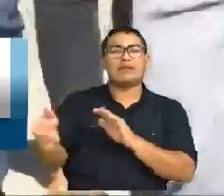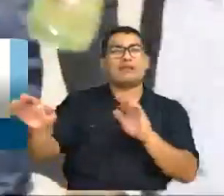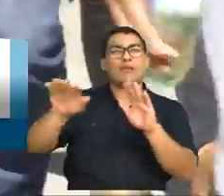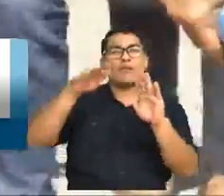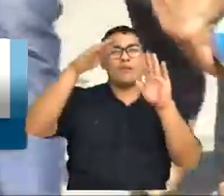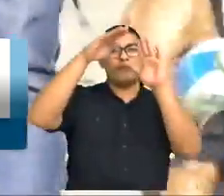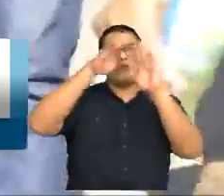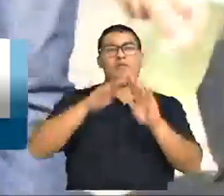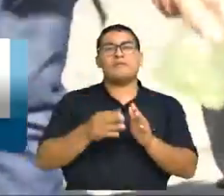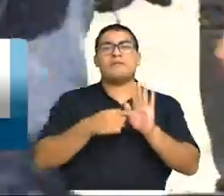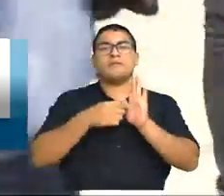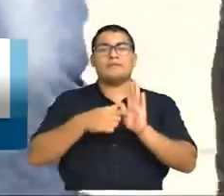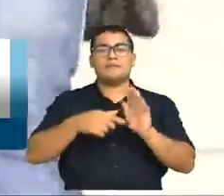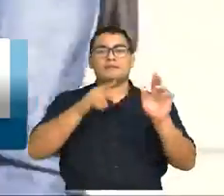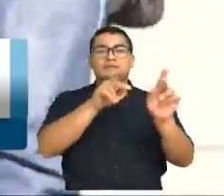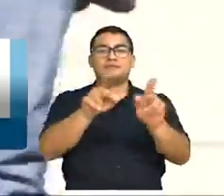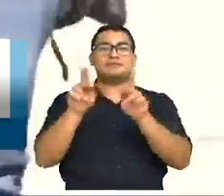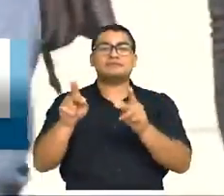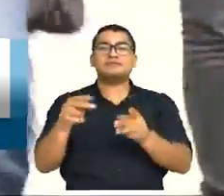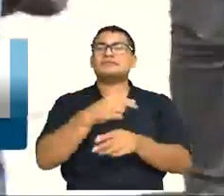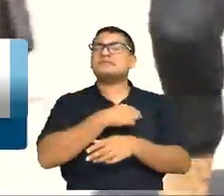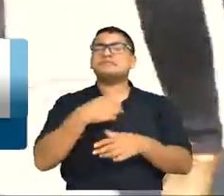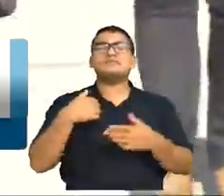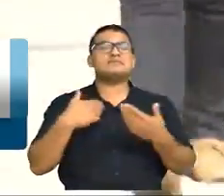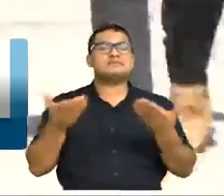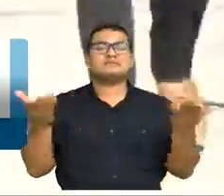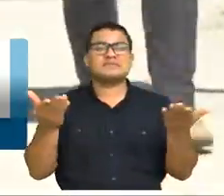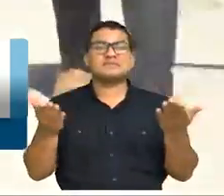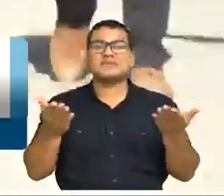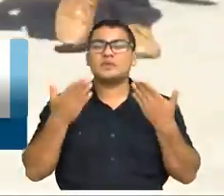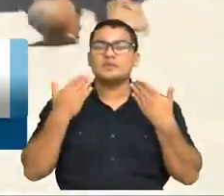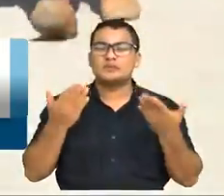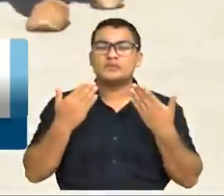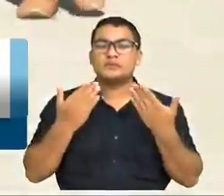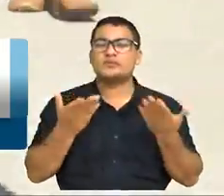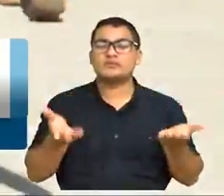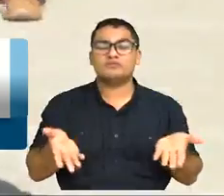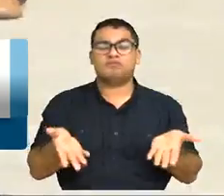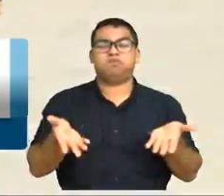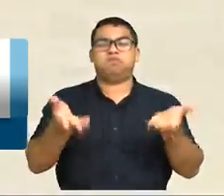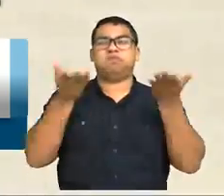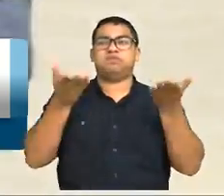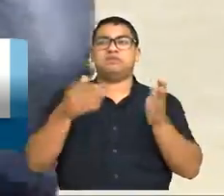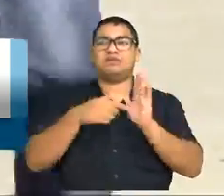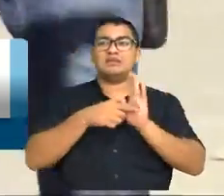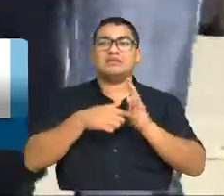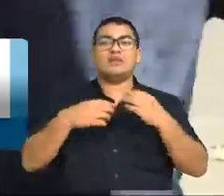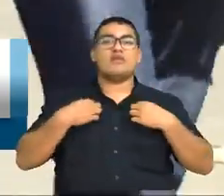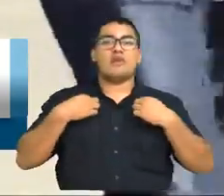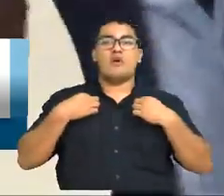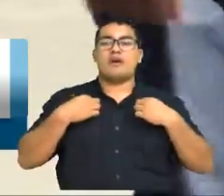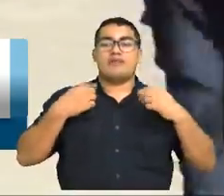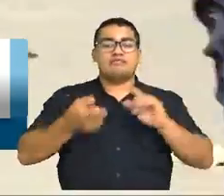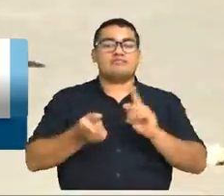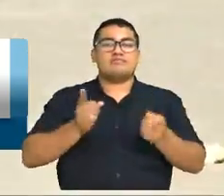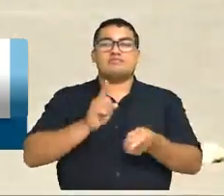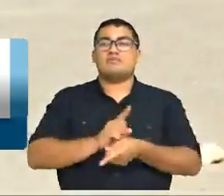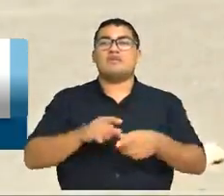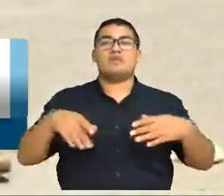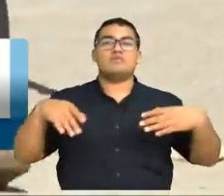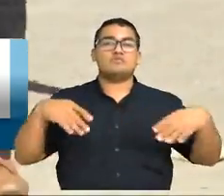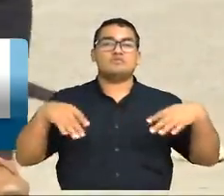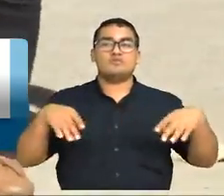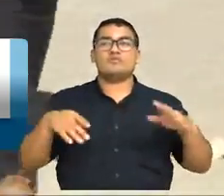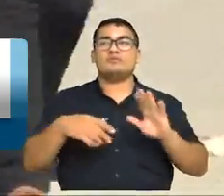cuando una persona tiene estos síntomas de golpe de calor? Por lo menos, la principal es despojarnos de la vestimenta. De la vestimenta. Eso es lo primero, sí.